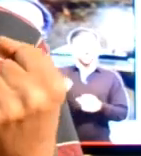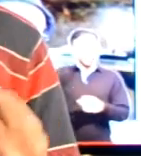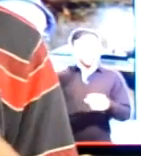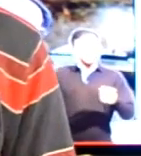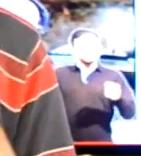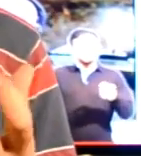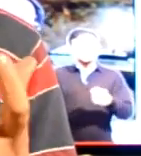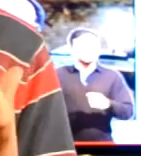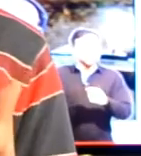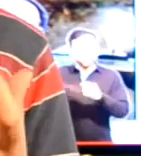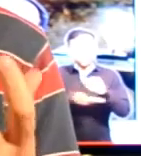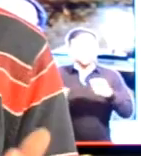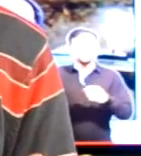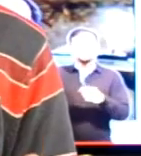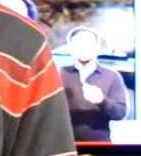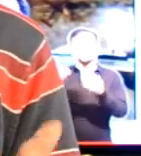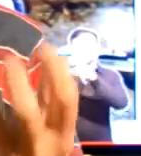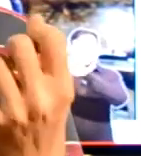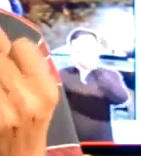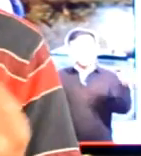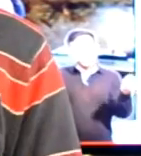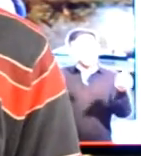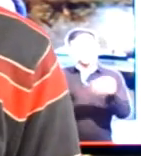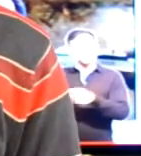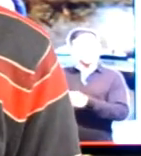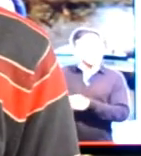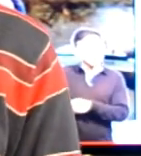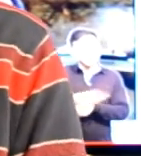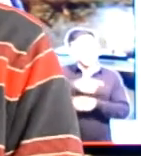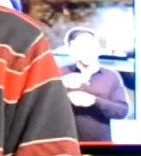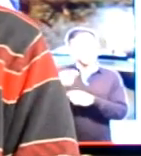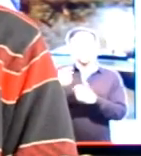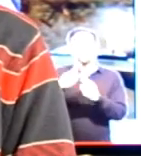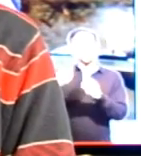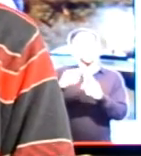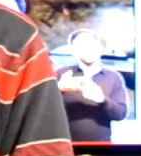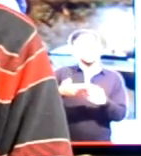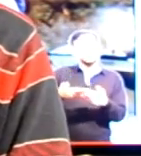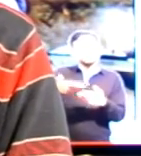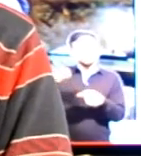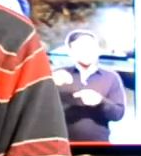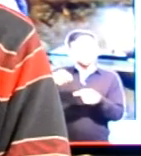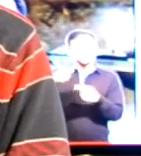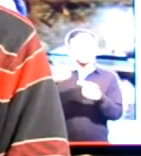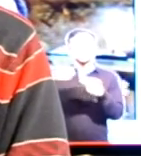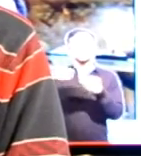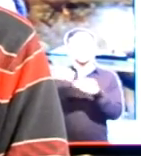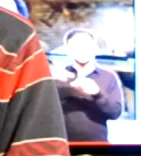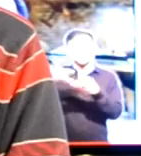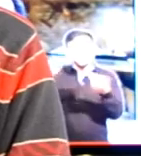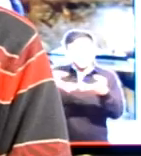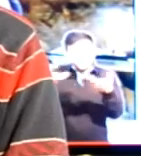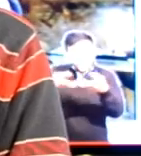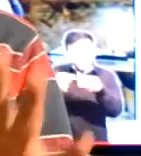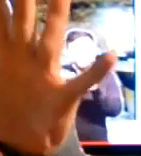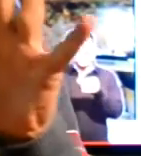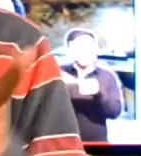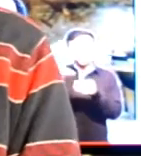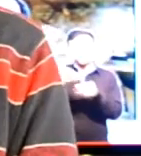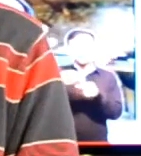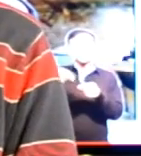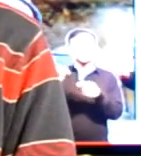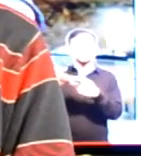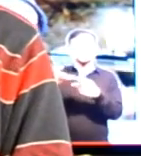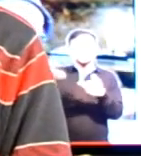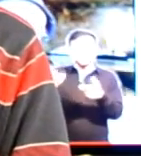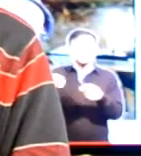las personas pueden, personas ciegas, ¿no es cierto?, pueden tocar y también leer en Braille qué significa esa pieza. También